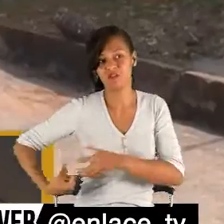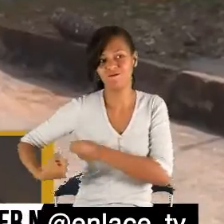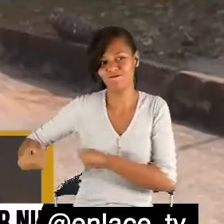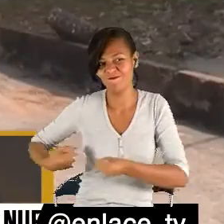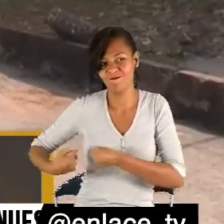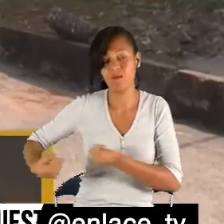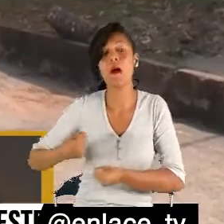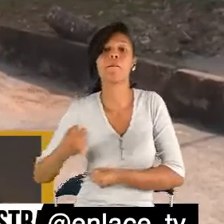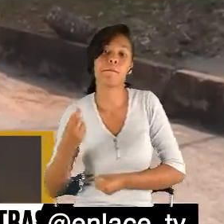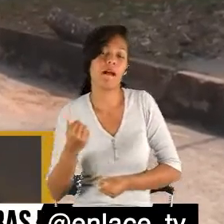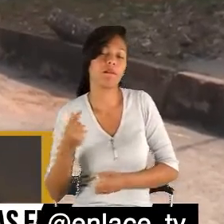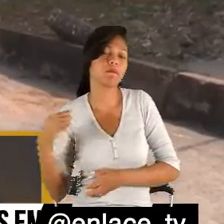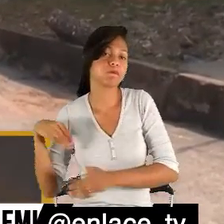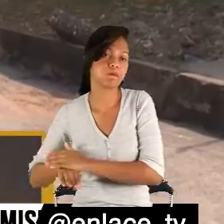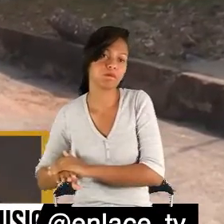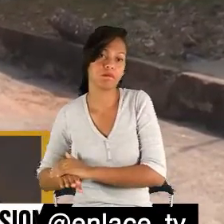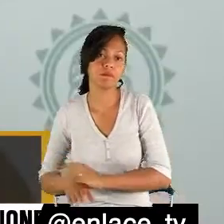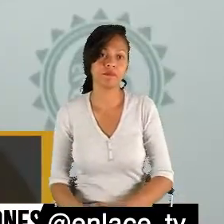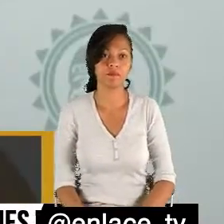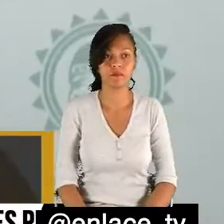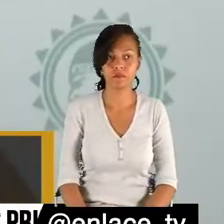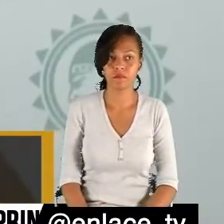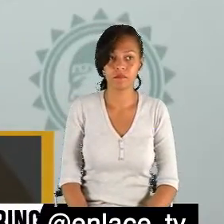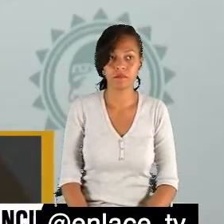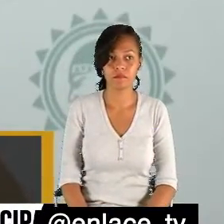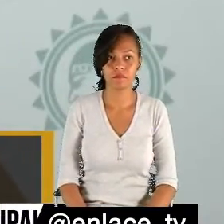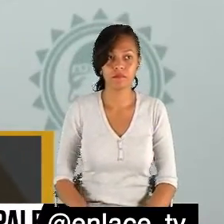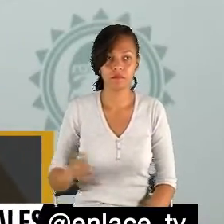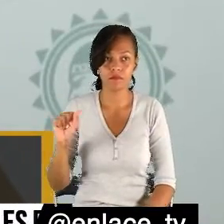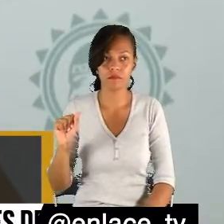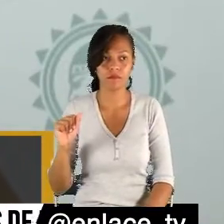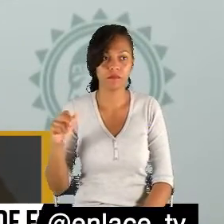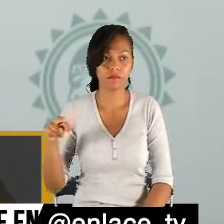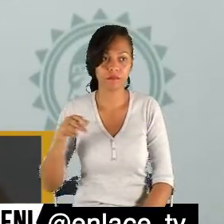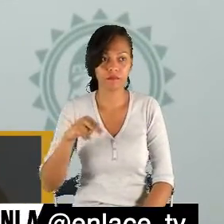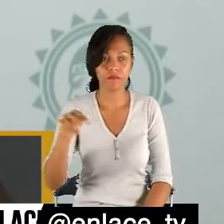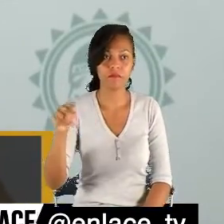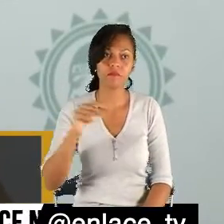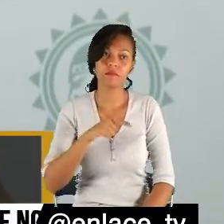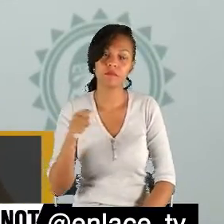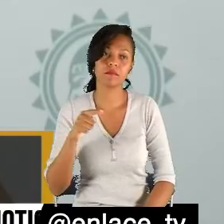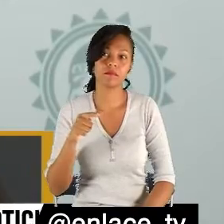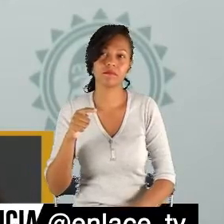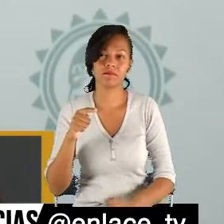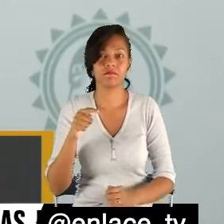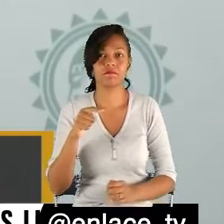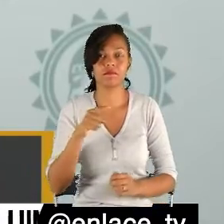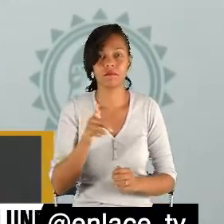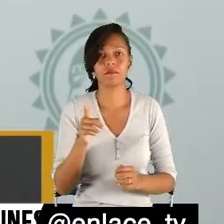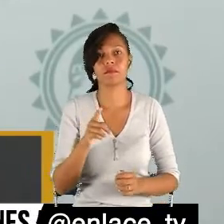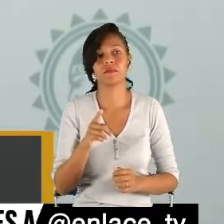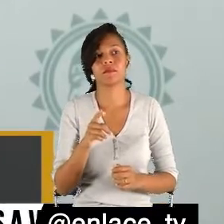dinero en efectivo ella iba por el sector de el uno hacia provivienda y balón en su en su moto y puedes